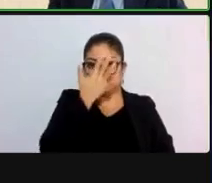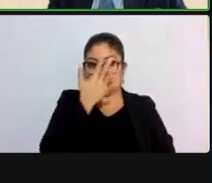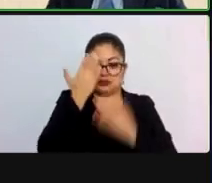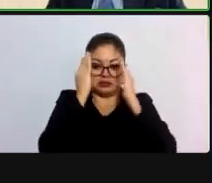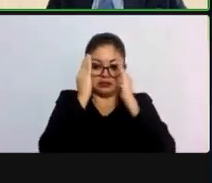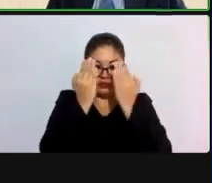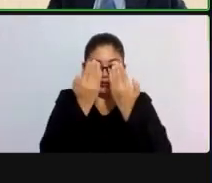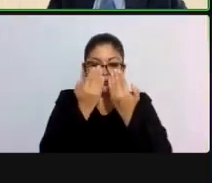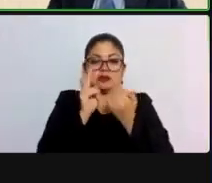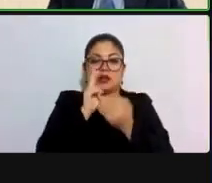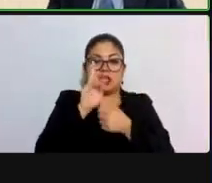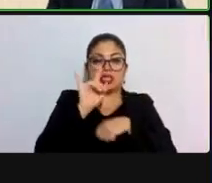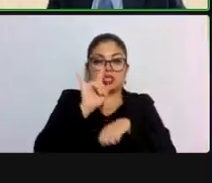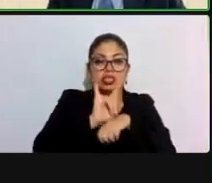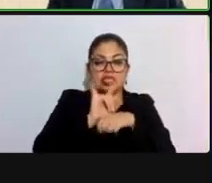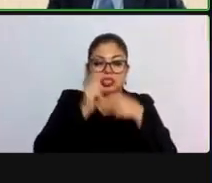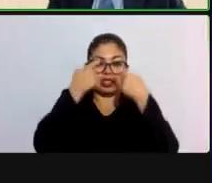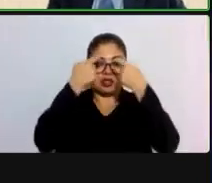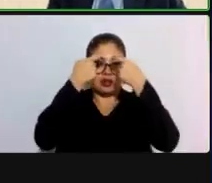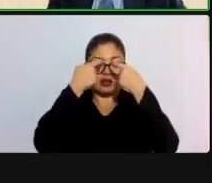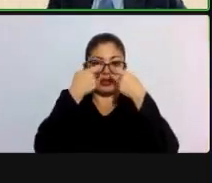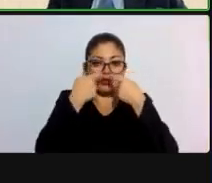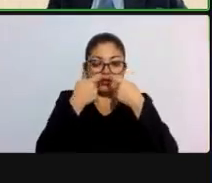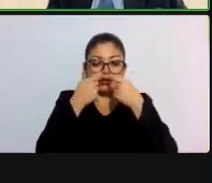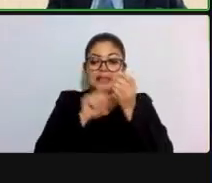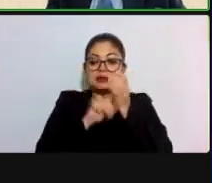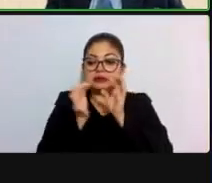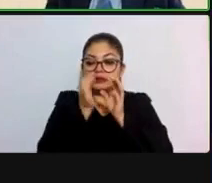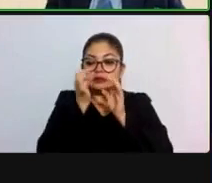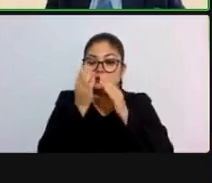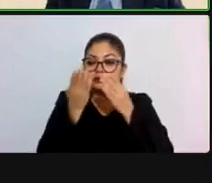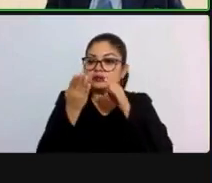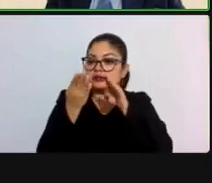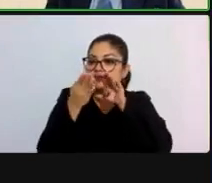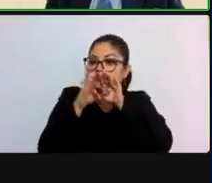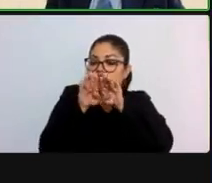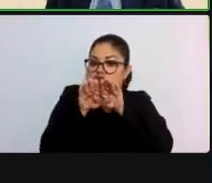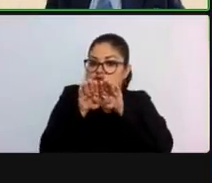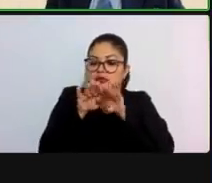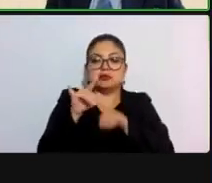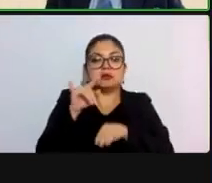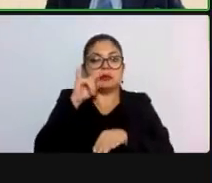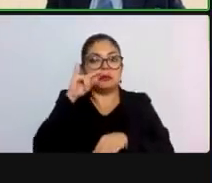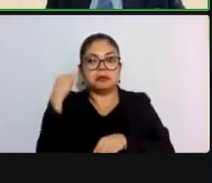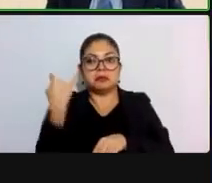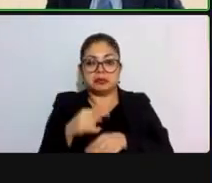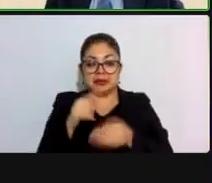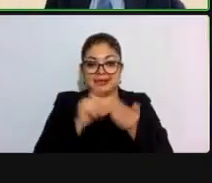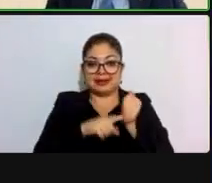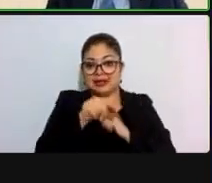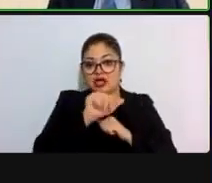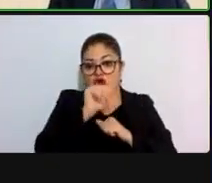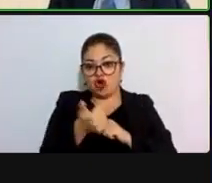disimulándose sobre las líneas de expresión, y la cicatriz del área donadora es bastante razonable